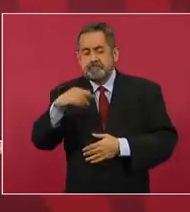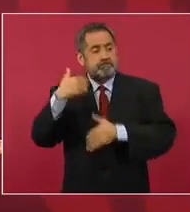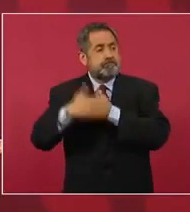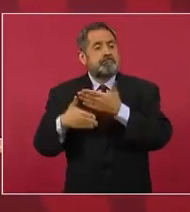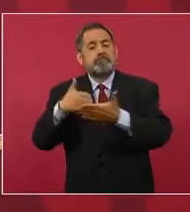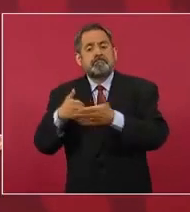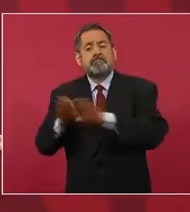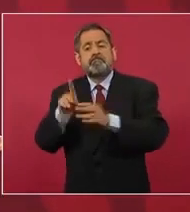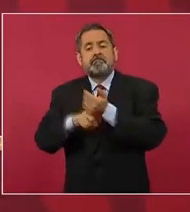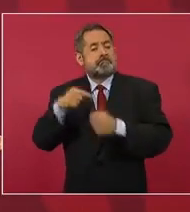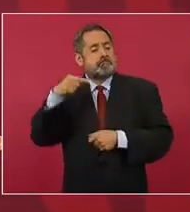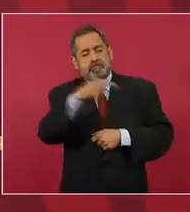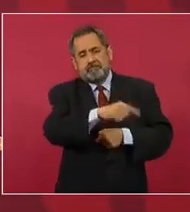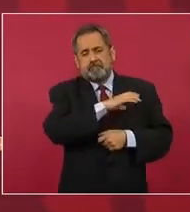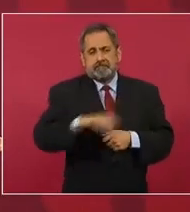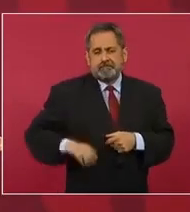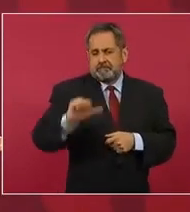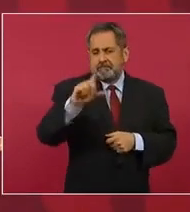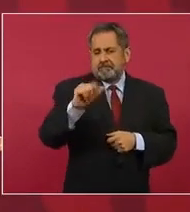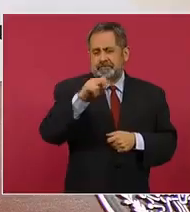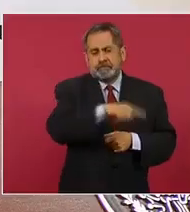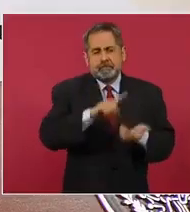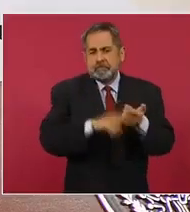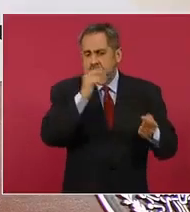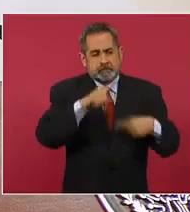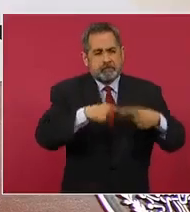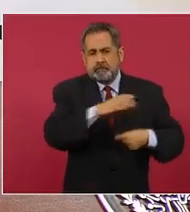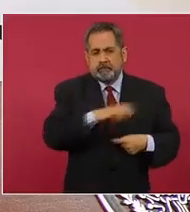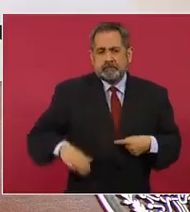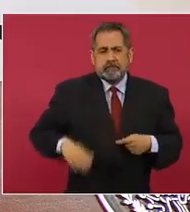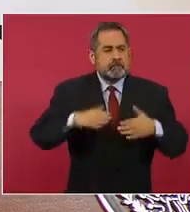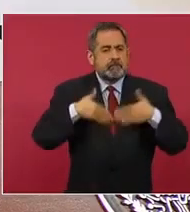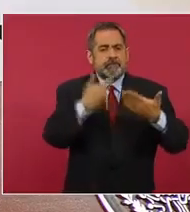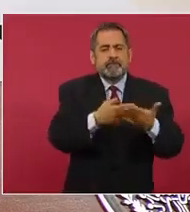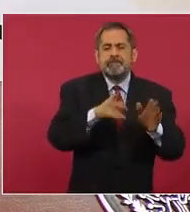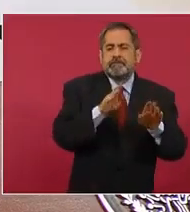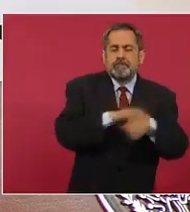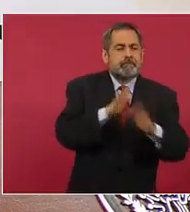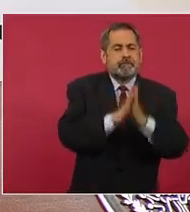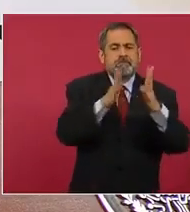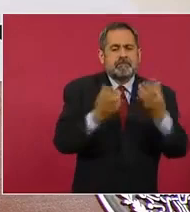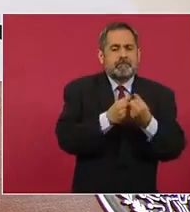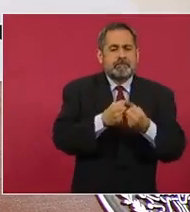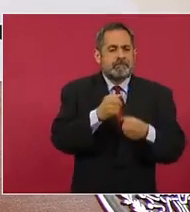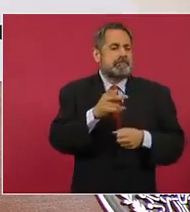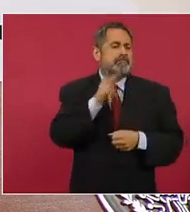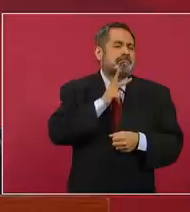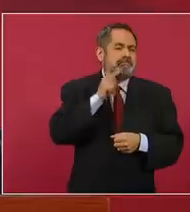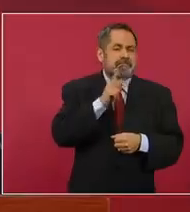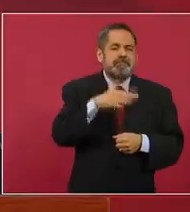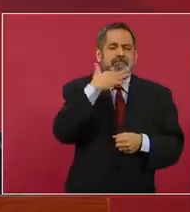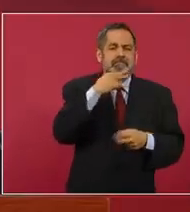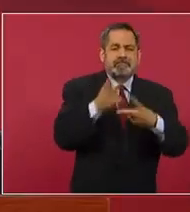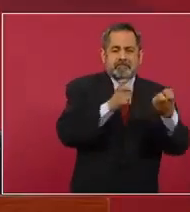de la candidatura de Aldana, que no puede ser candidato por ser de confianza por su participación en Pemex Gate y por